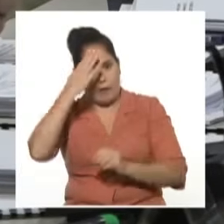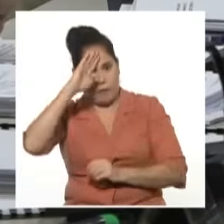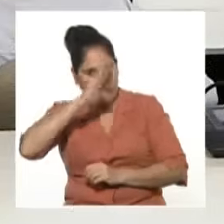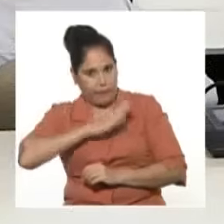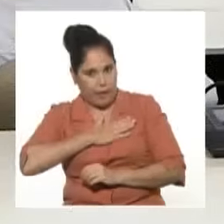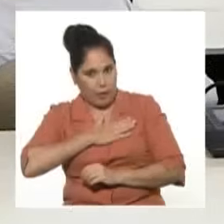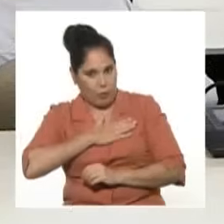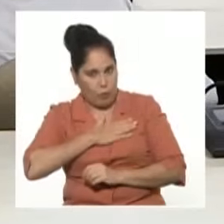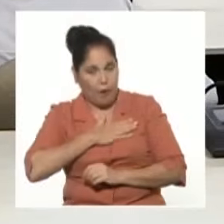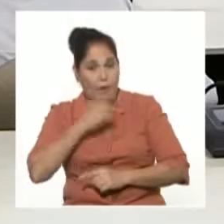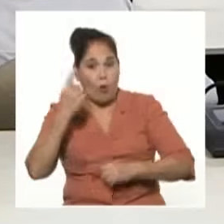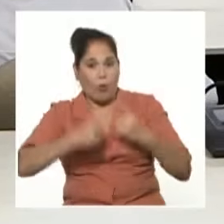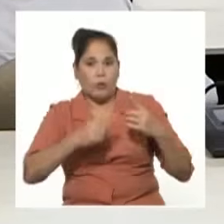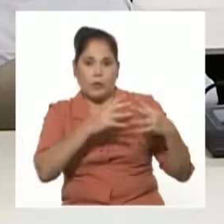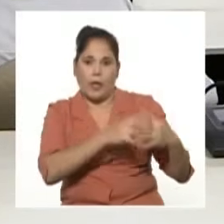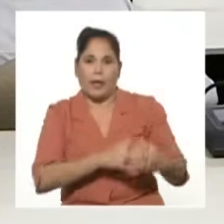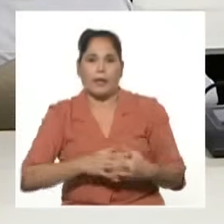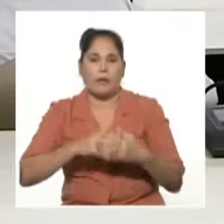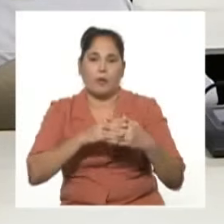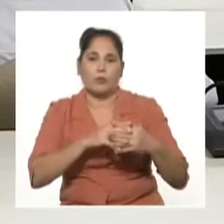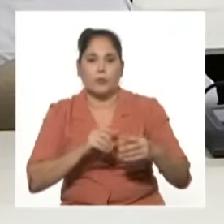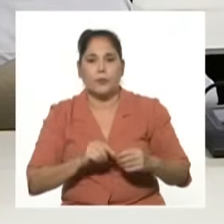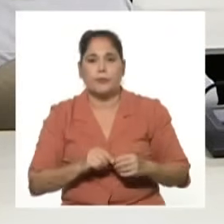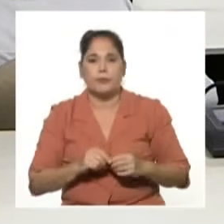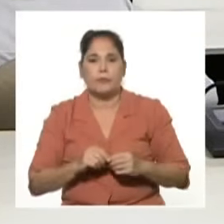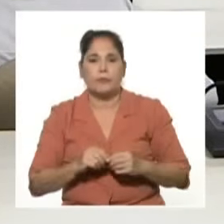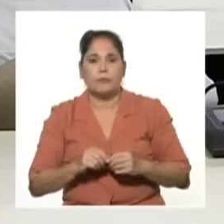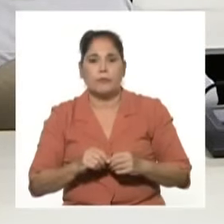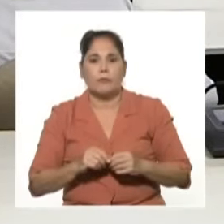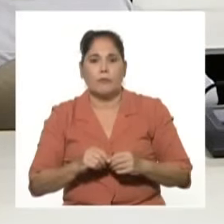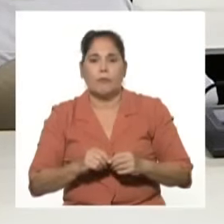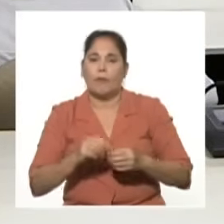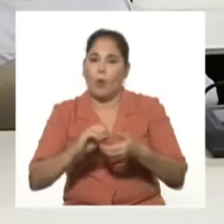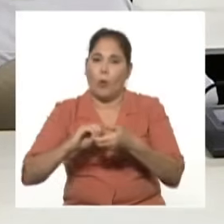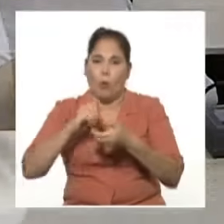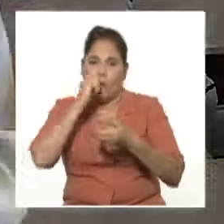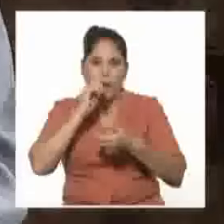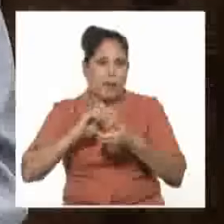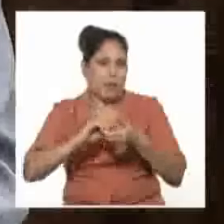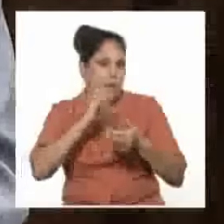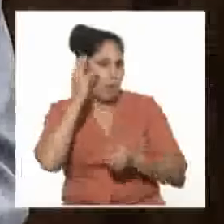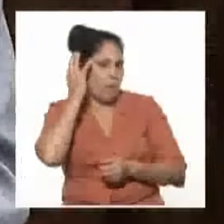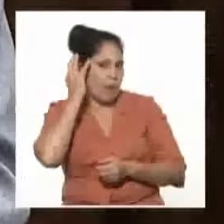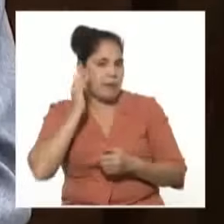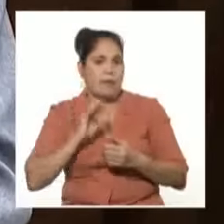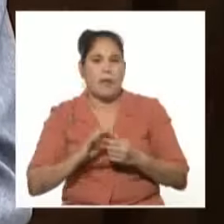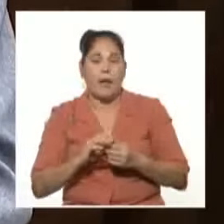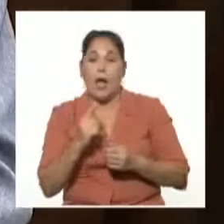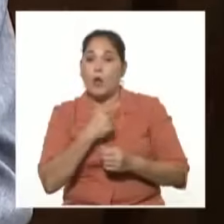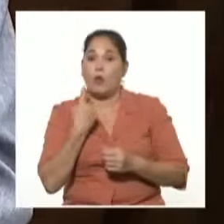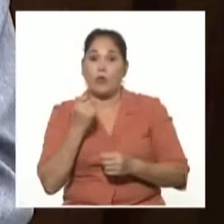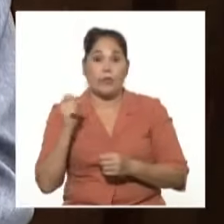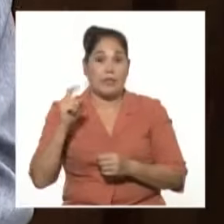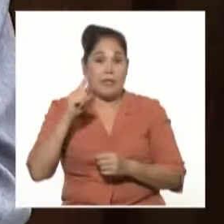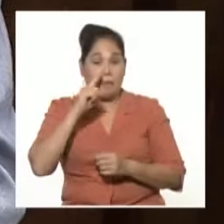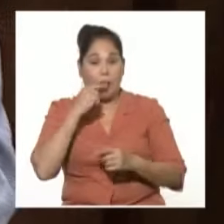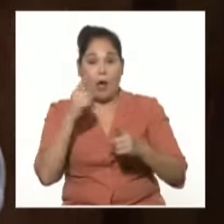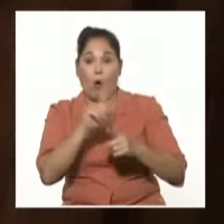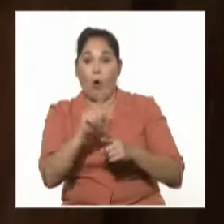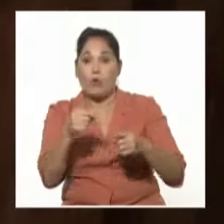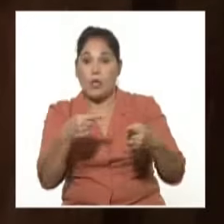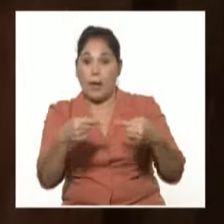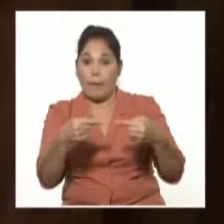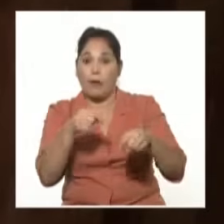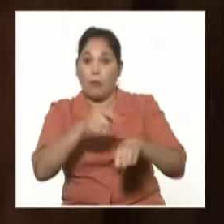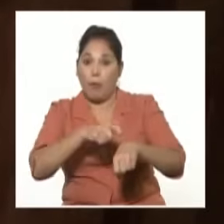la manipulación y la desinformación. Compañeras y compañeros, hemos llegado al final de este 11º Pleno en un